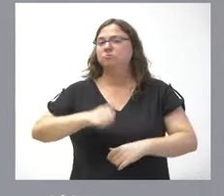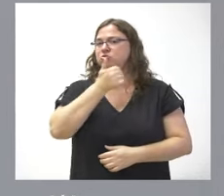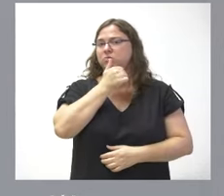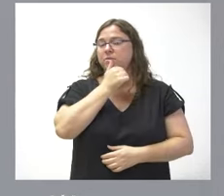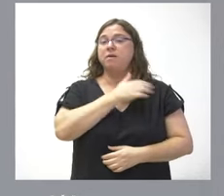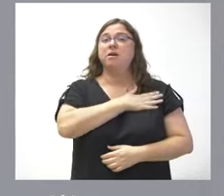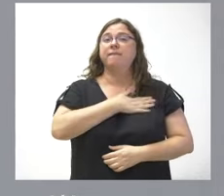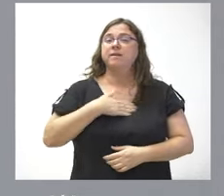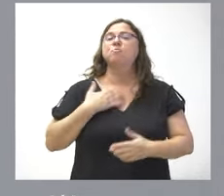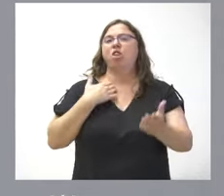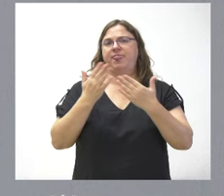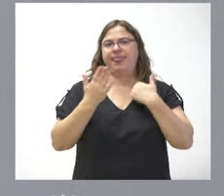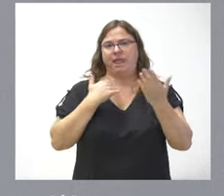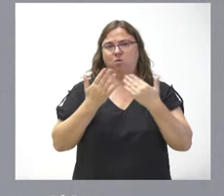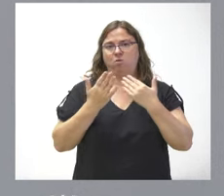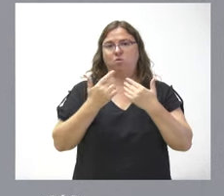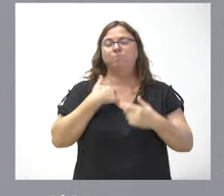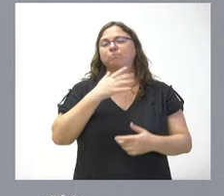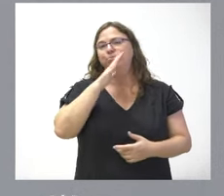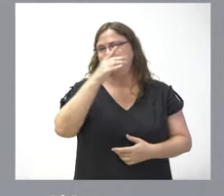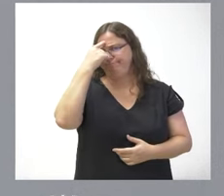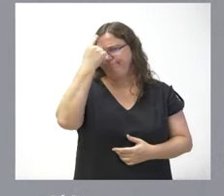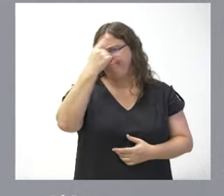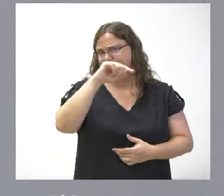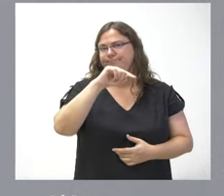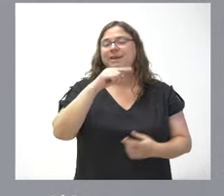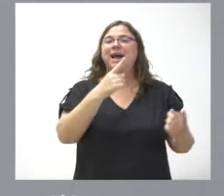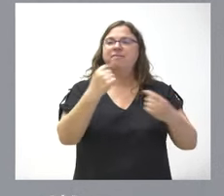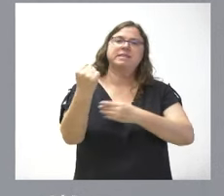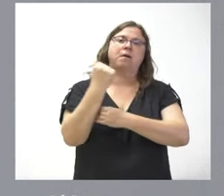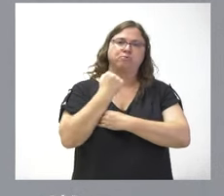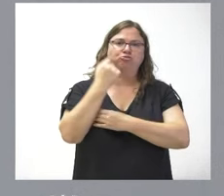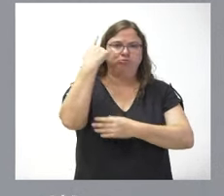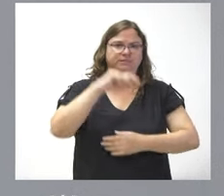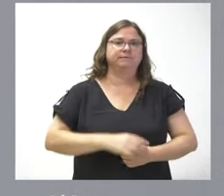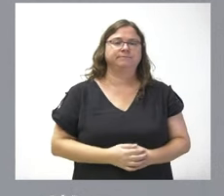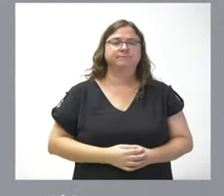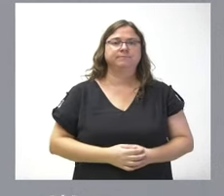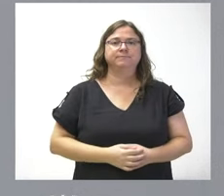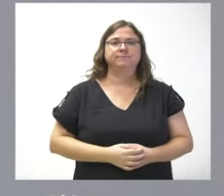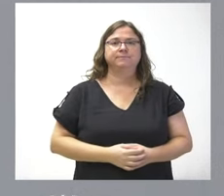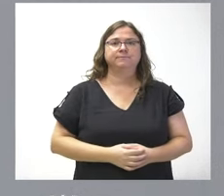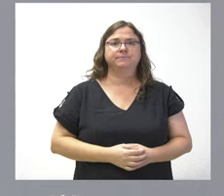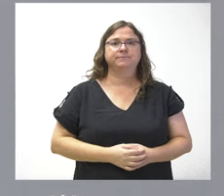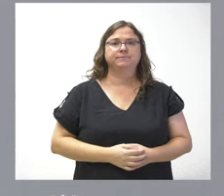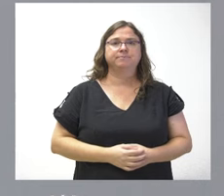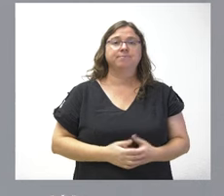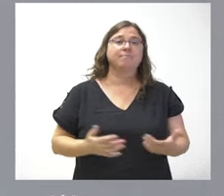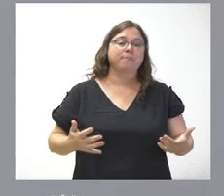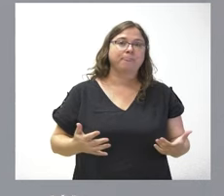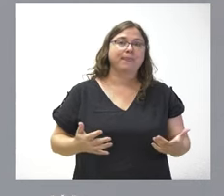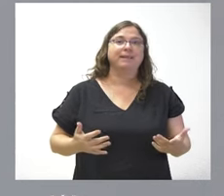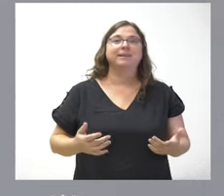idea lógicamente es dialogar porque somos conscientes que necesitamos apoyos que no se reciben